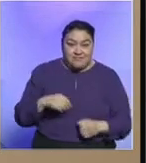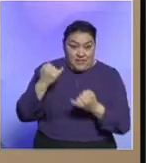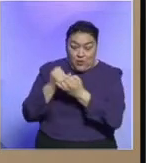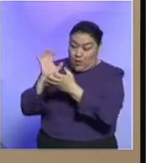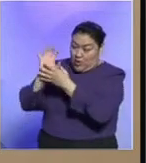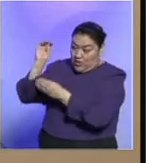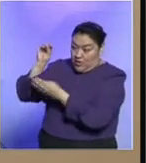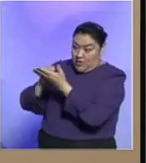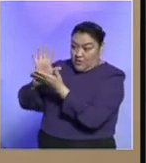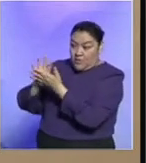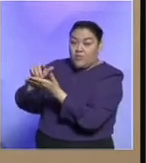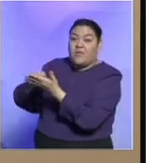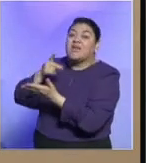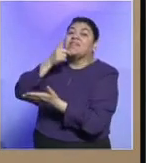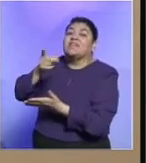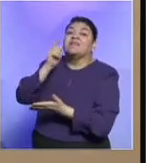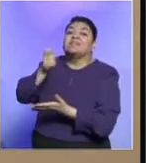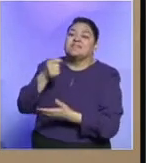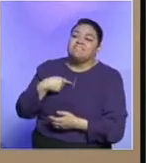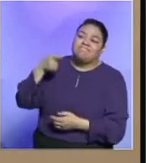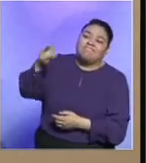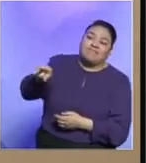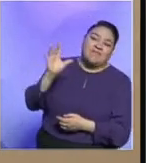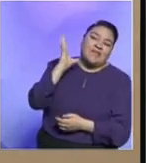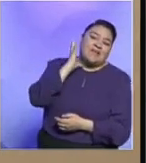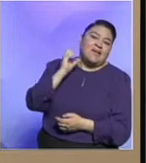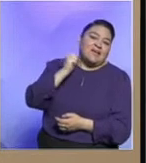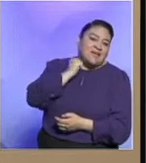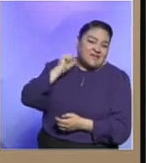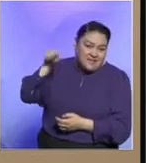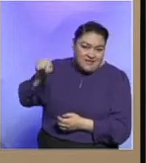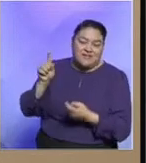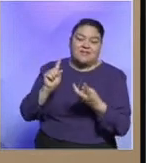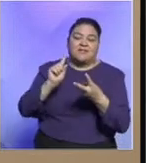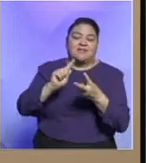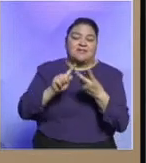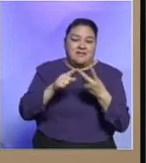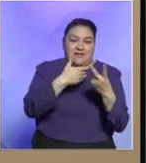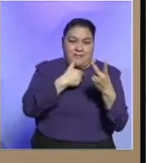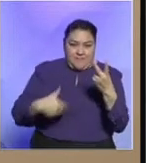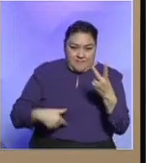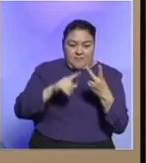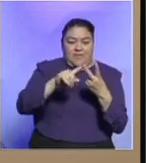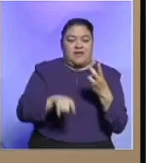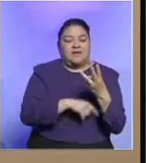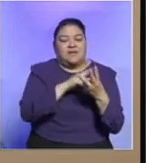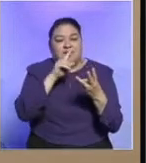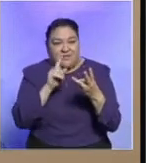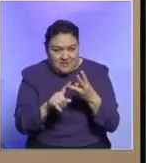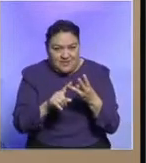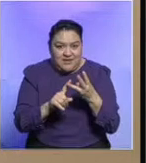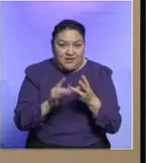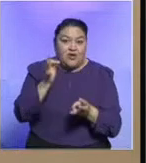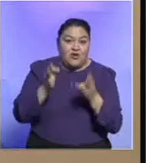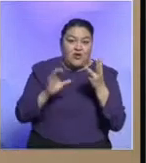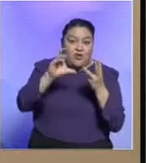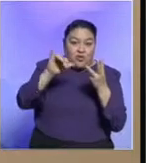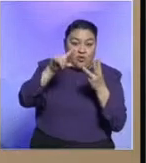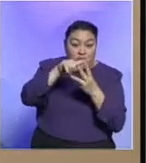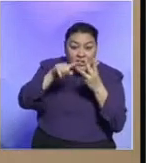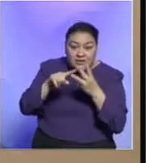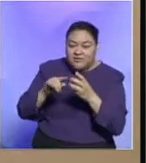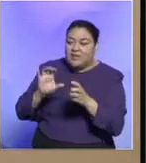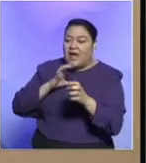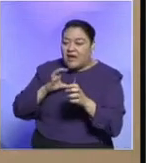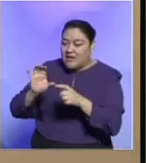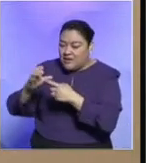creación de comités de evaluación de cada poder para la remisión de las postulaciones a más